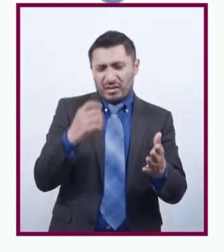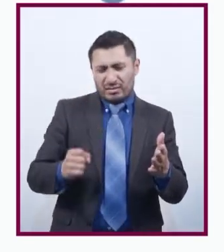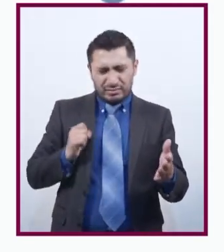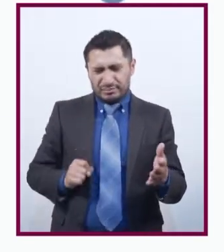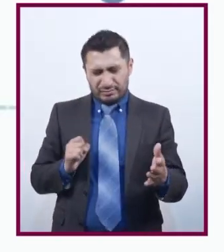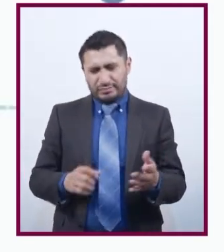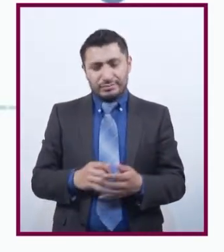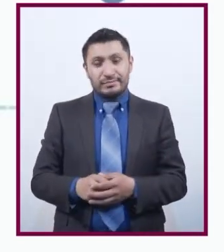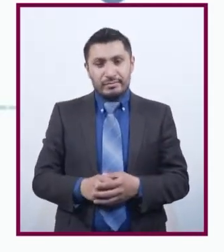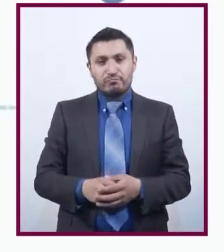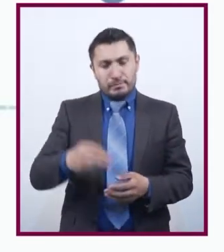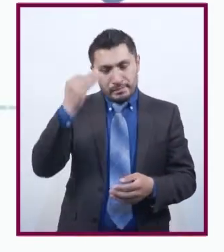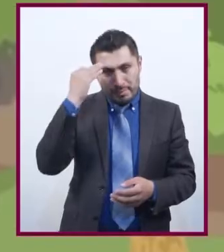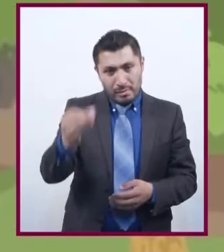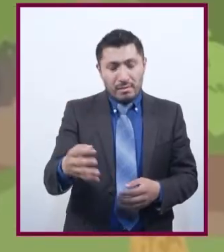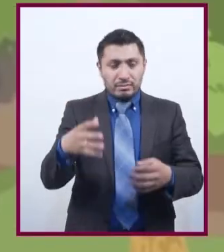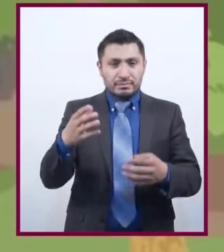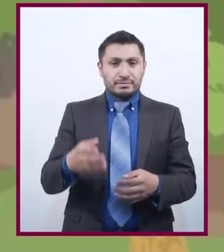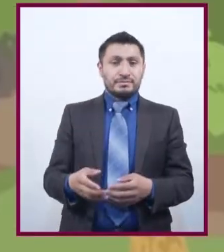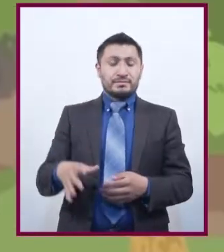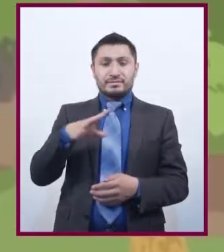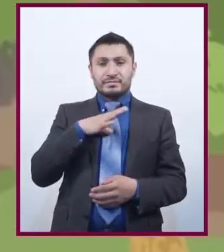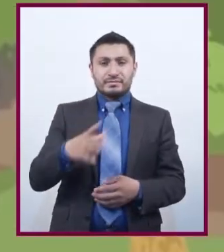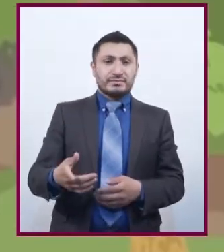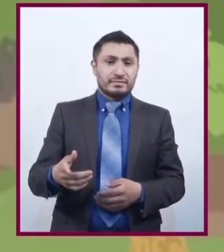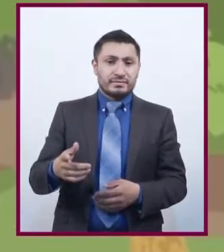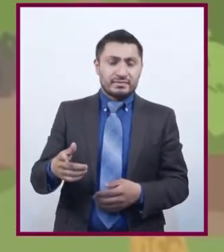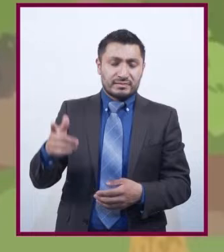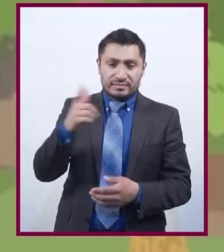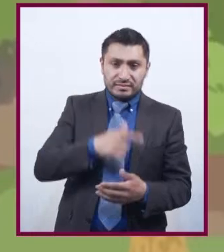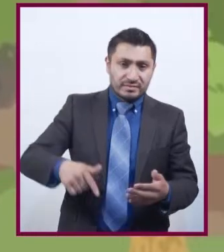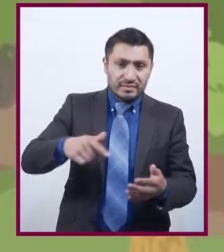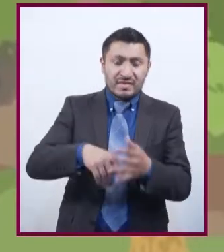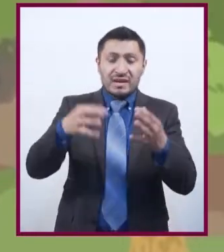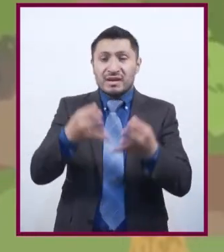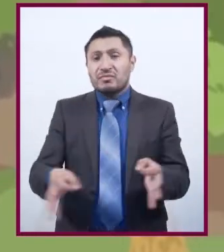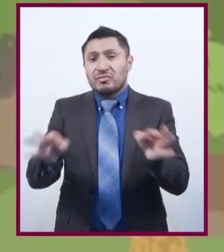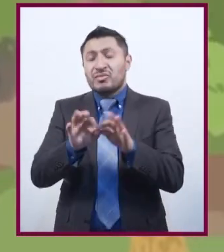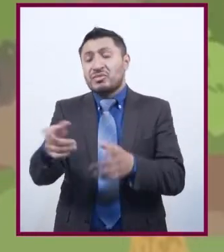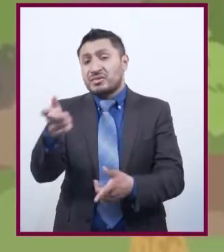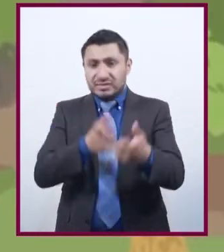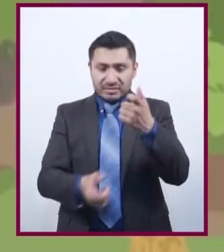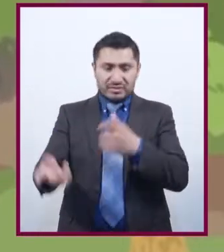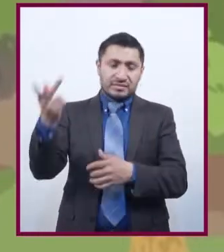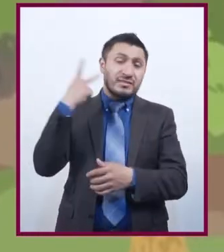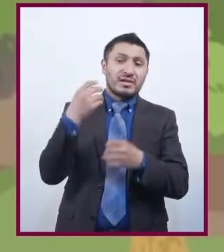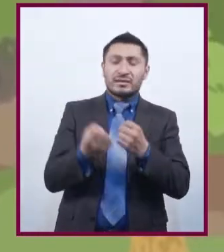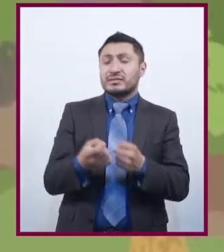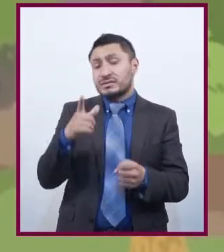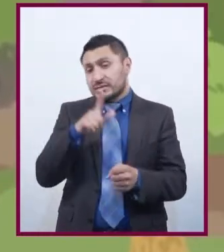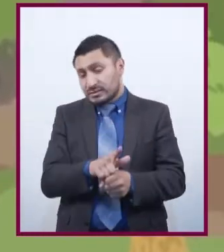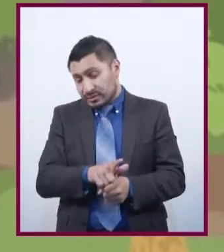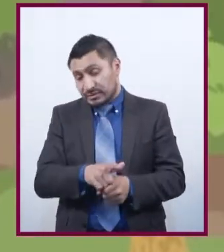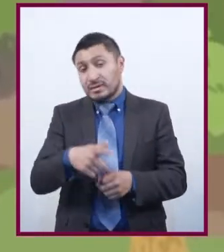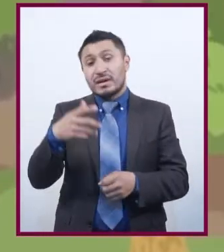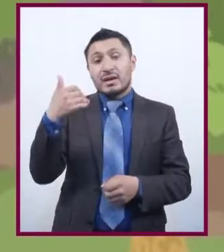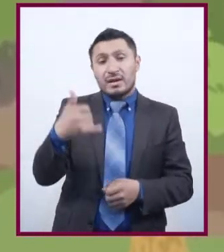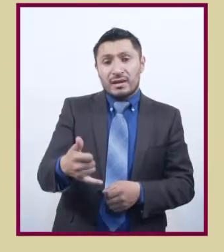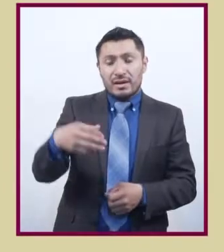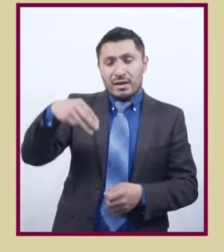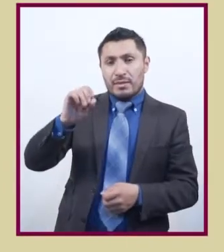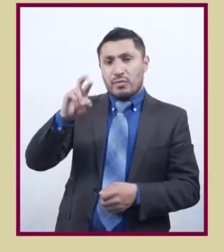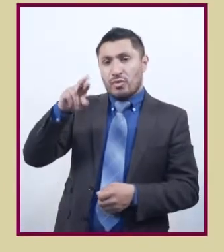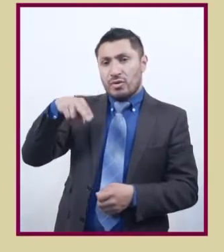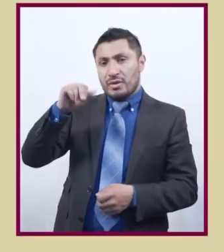19 Durante este tiempo la burguesía Industrial tomó un lugar protagónico en la vida económica política y social